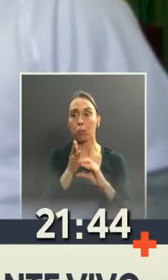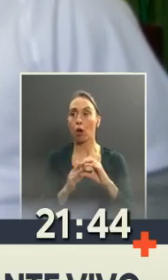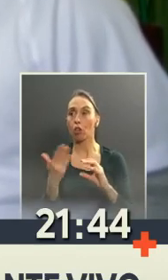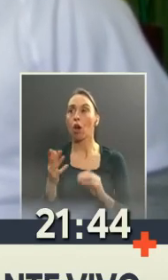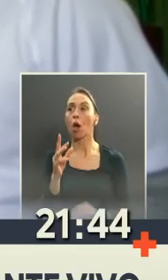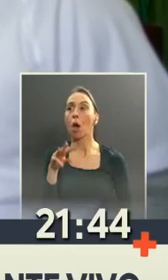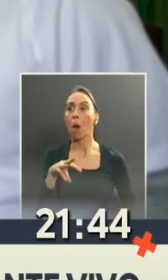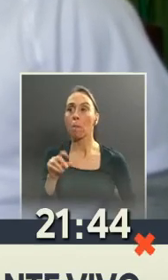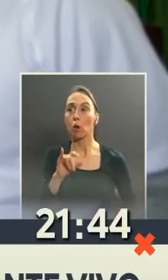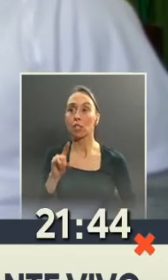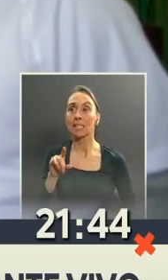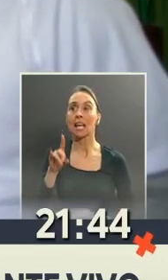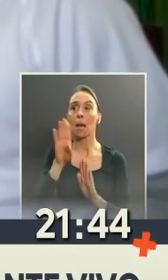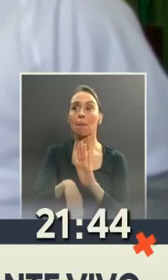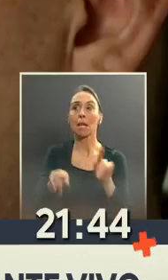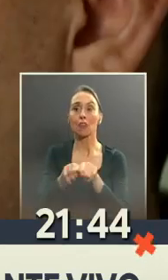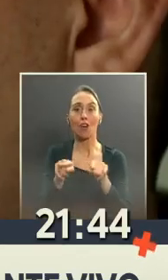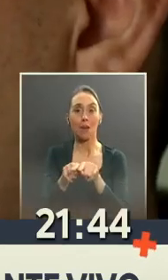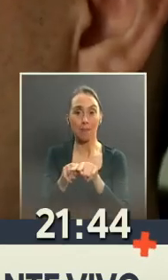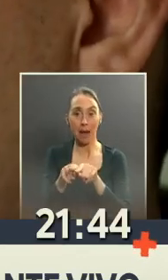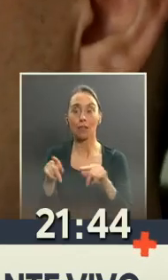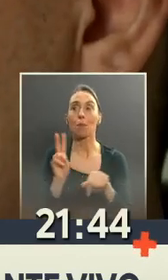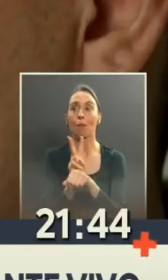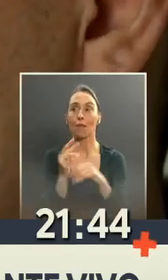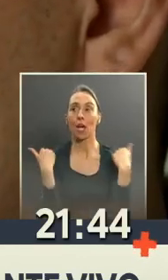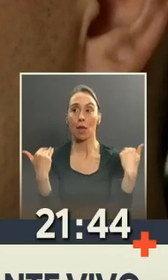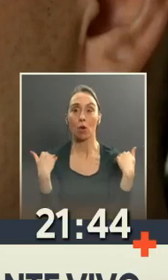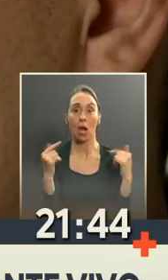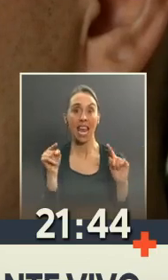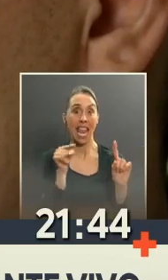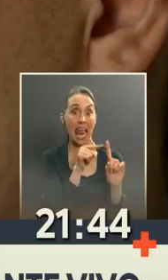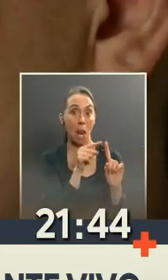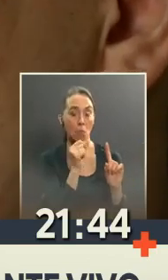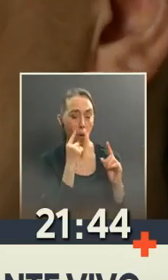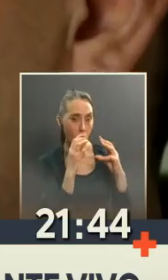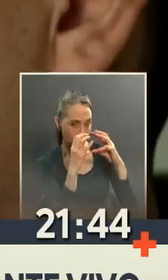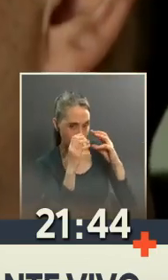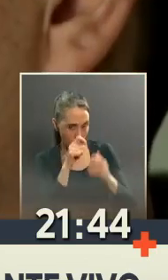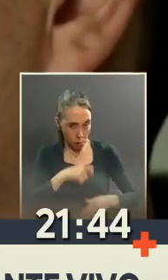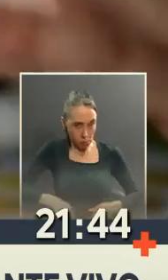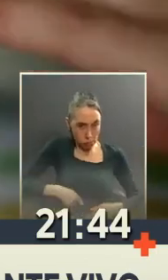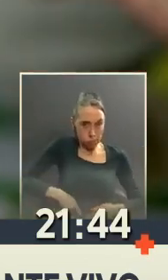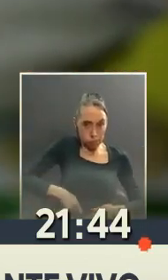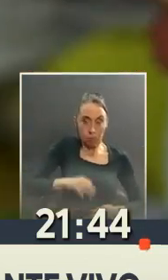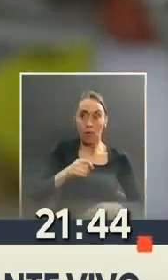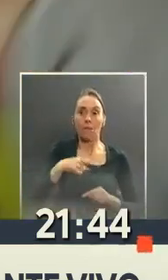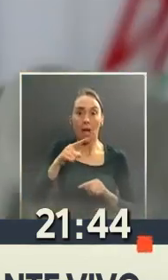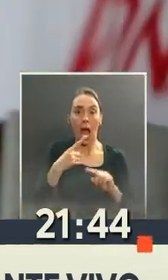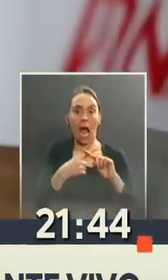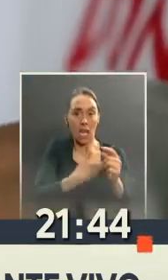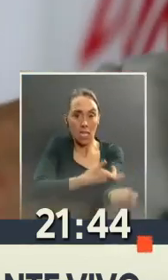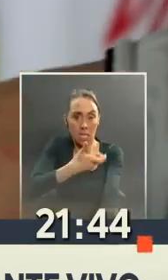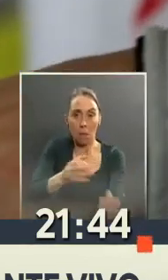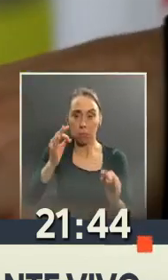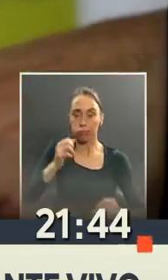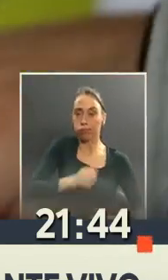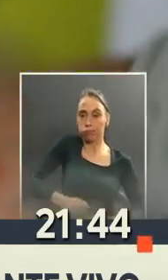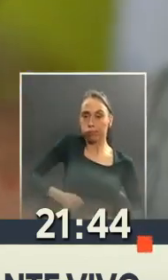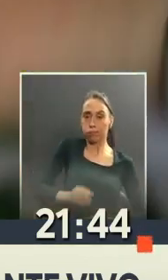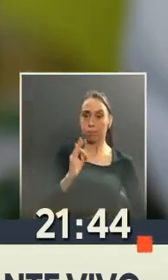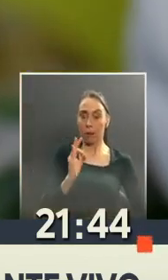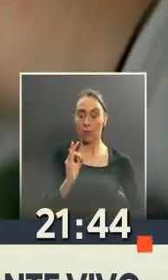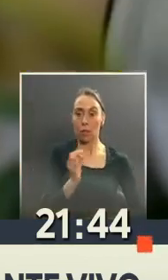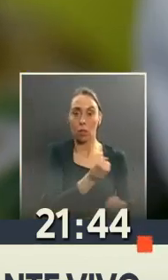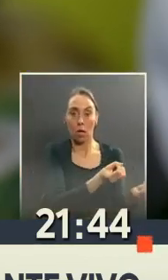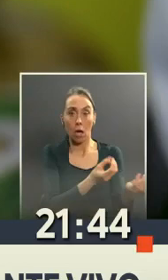hermanos de Alejandra y profesor de educación física, era el candidato ideal. Iba pasando los exámenes, todo perfecto, hasta que una noticia